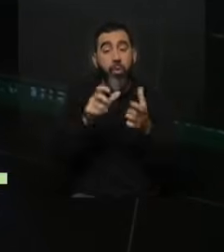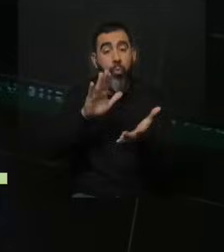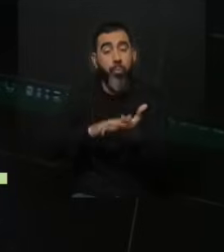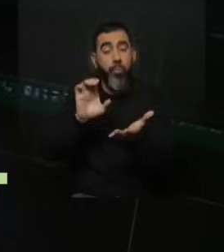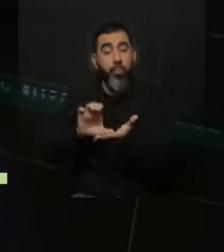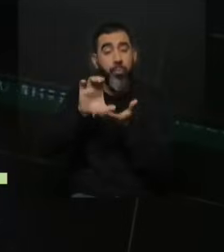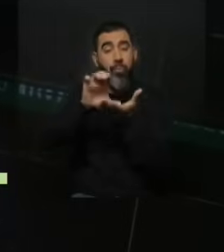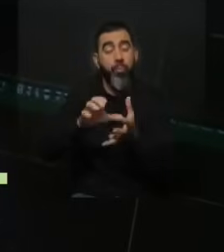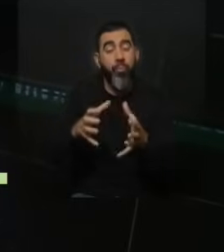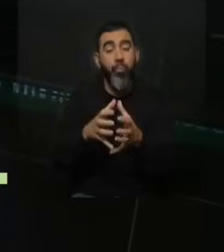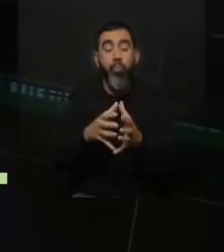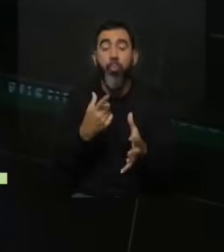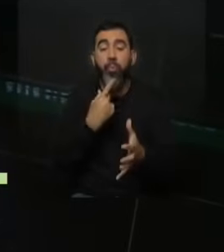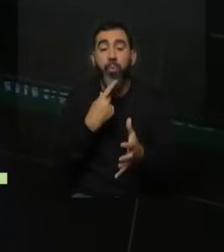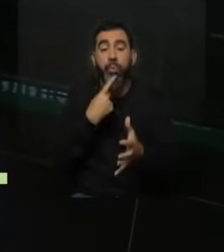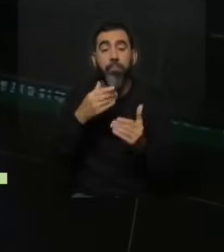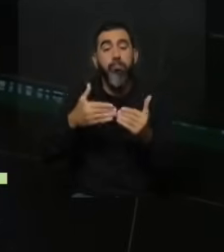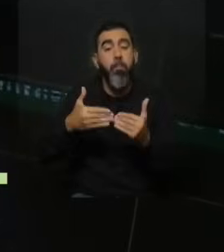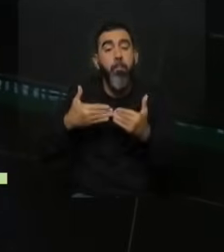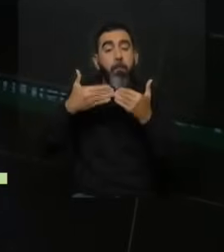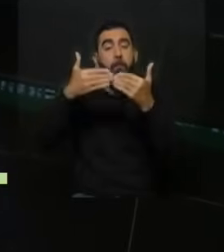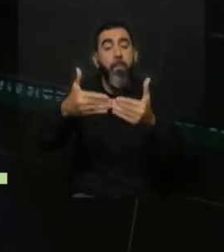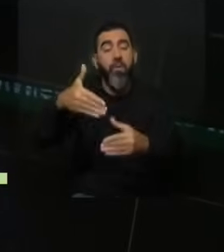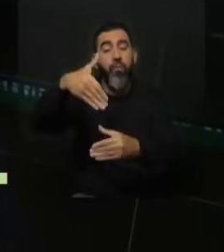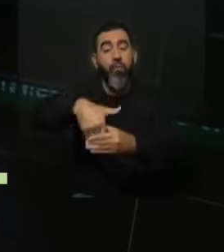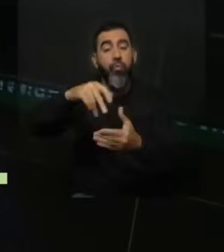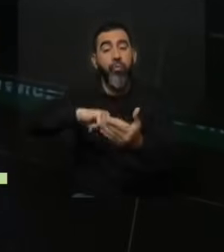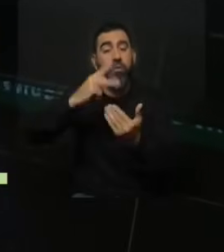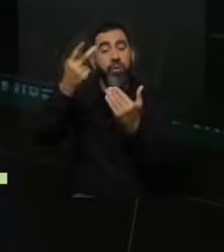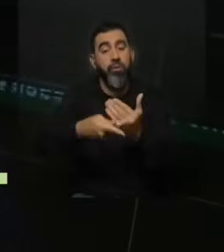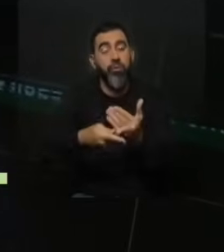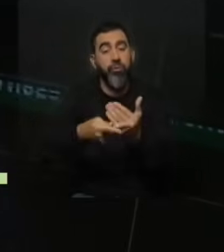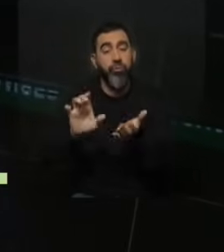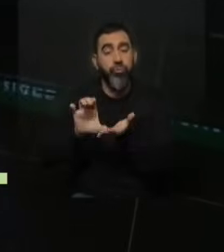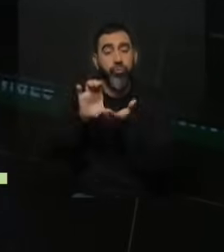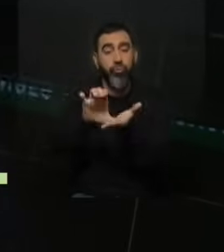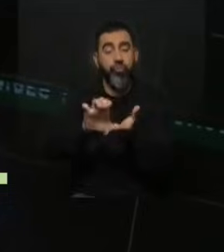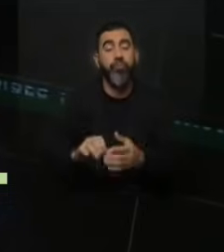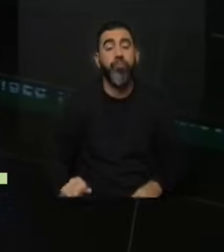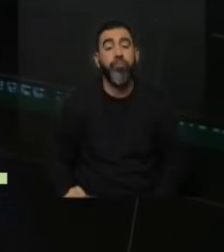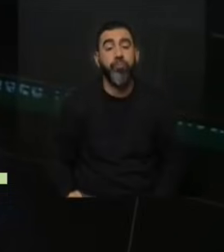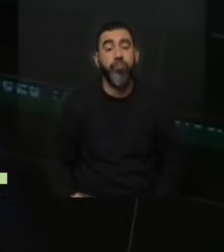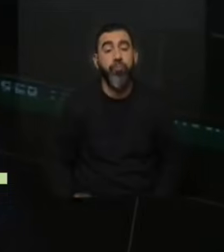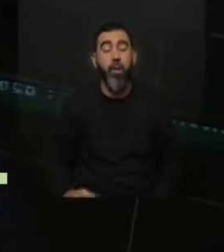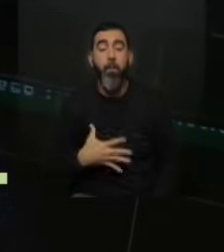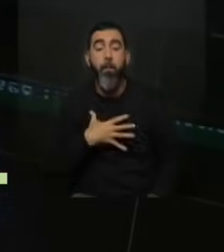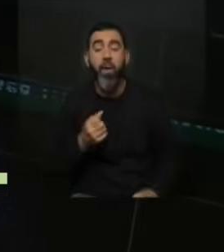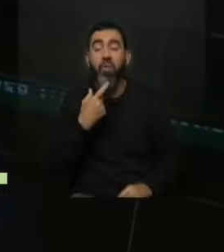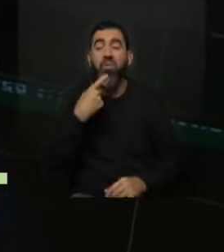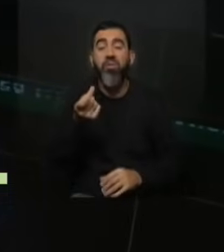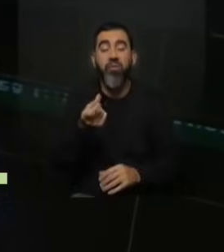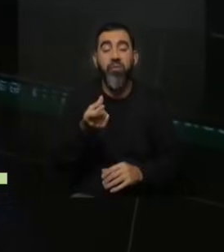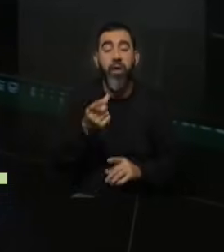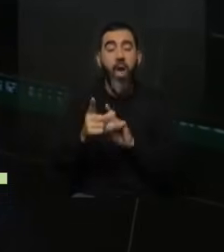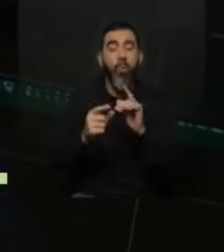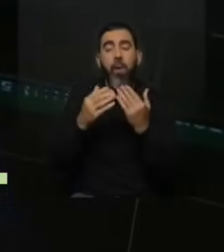financiamiento de los partidos políticos aplazar la votación del proyecto de ley sobre financiamiento partidario el Partido Nacional fundamentó su pedido